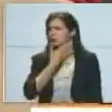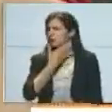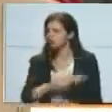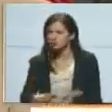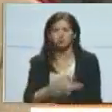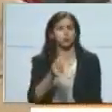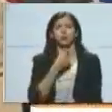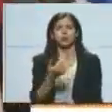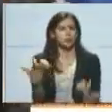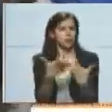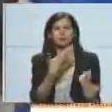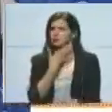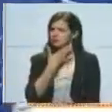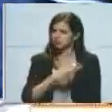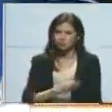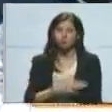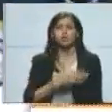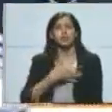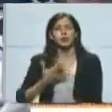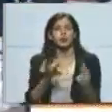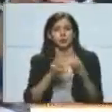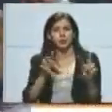país.